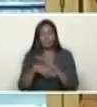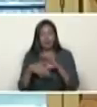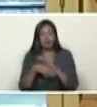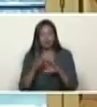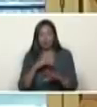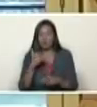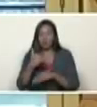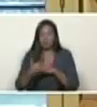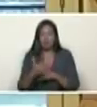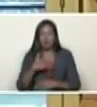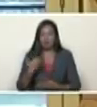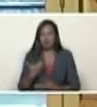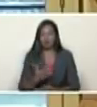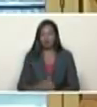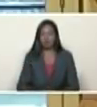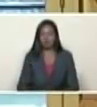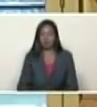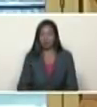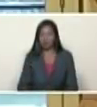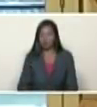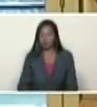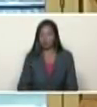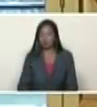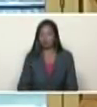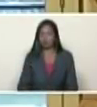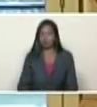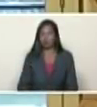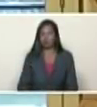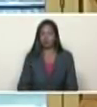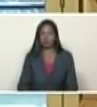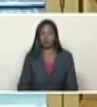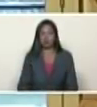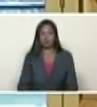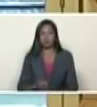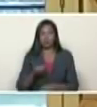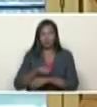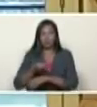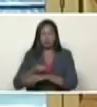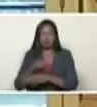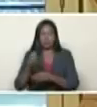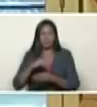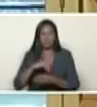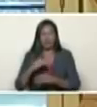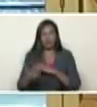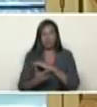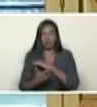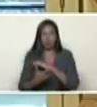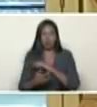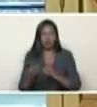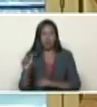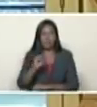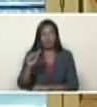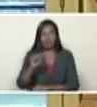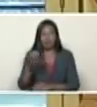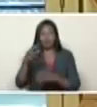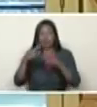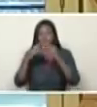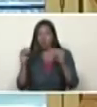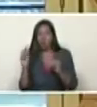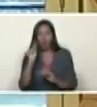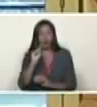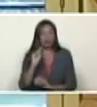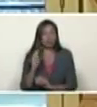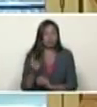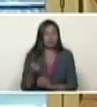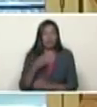Negra Hipólita. De mejoría, inversión, tecnología, vehículos, todo lo que necesite la misión